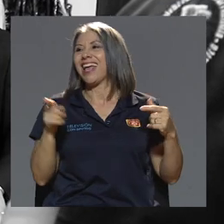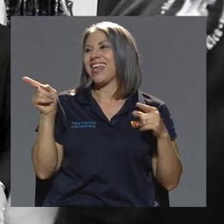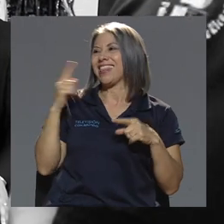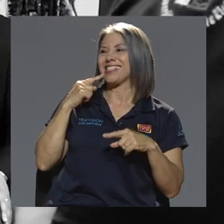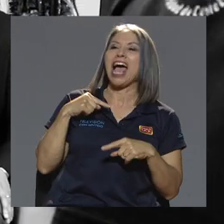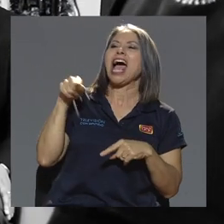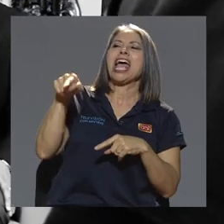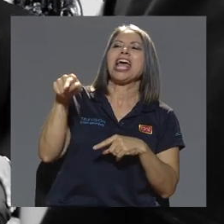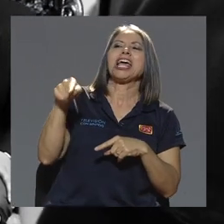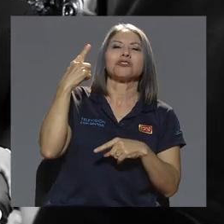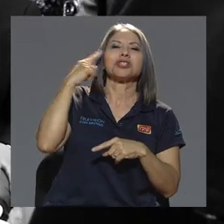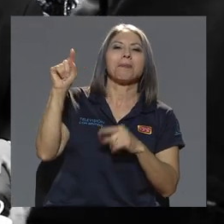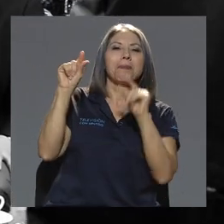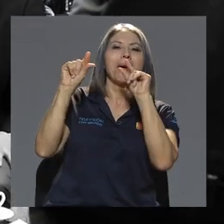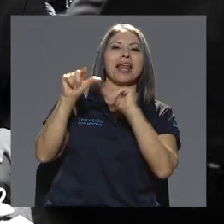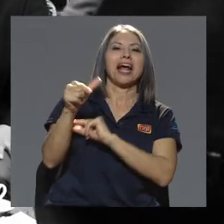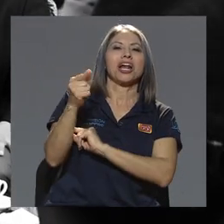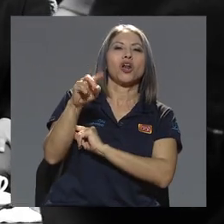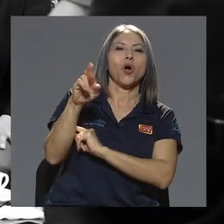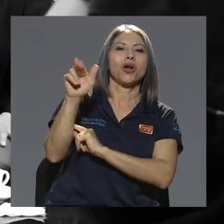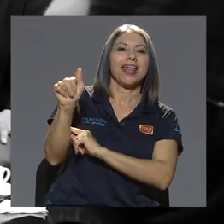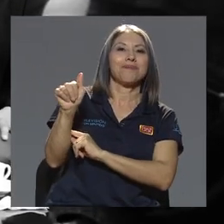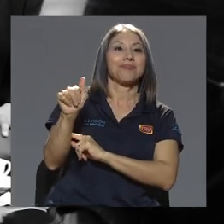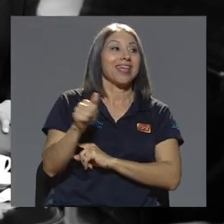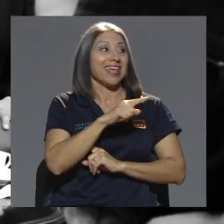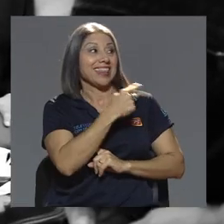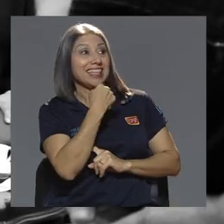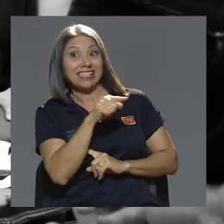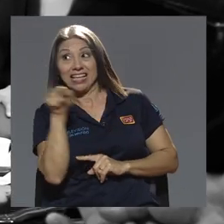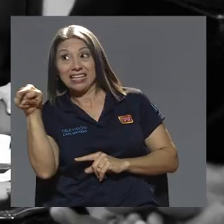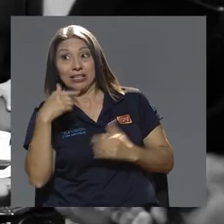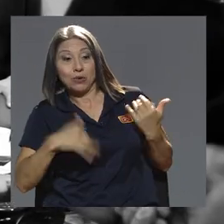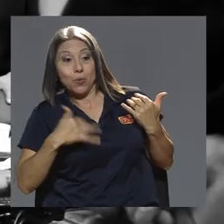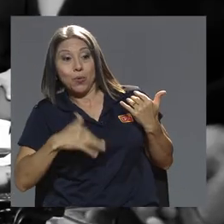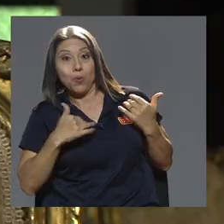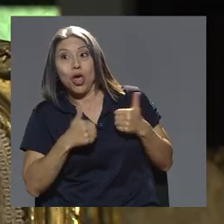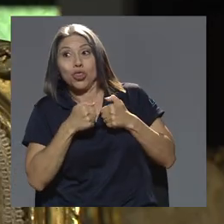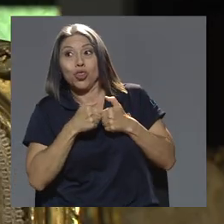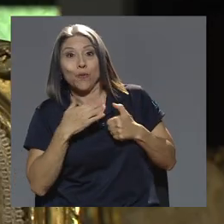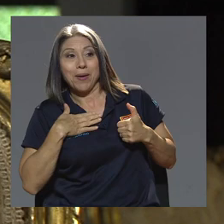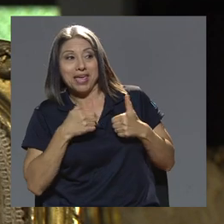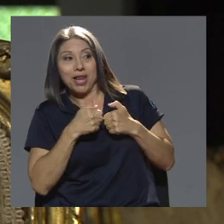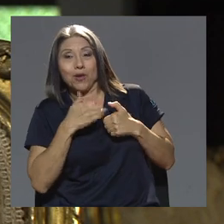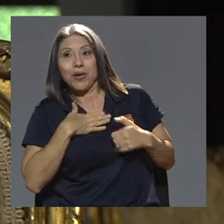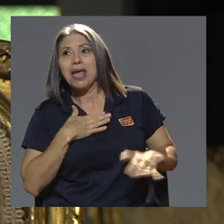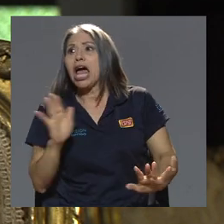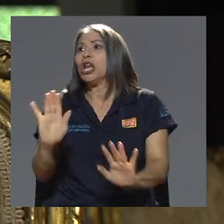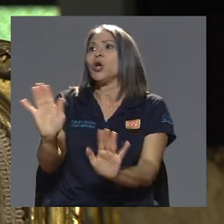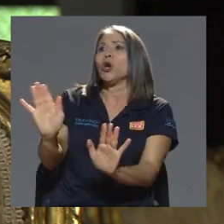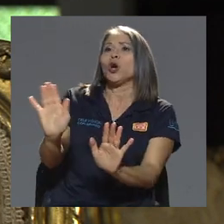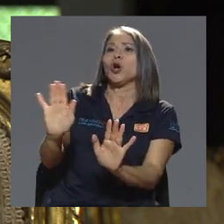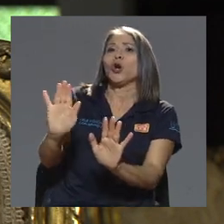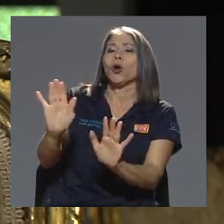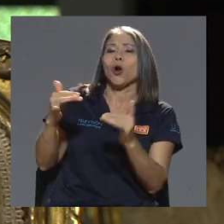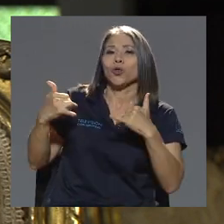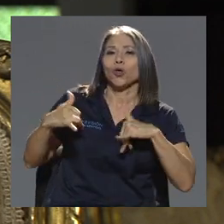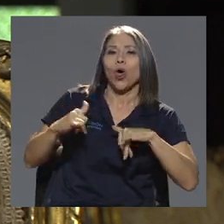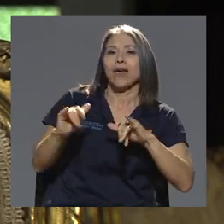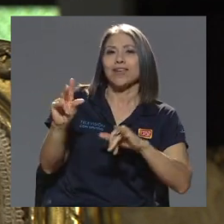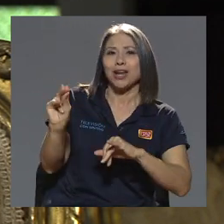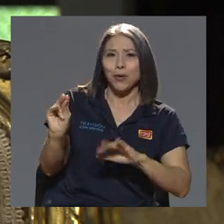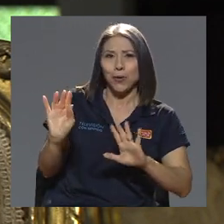demás. Y oigo que le dice el mariachi, le tocamos novia mía, y dice, no, todavía no.